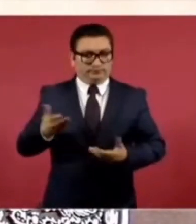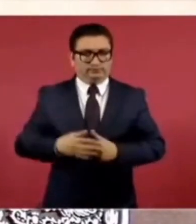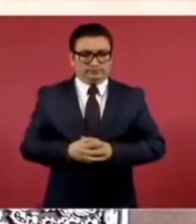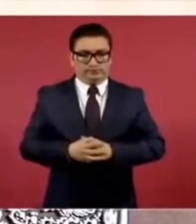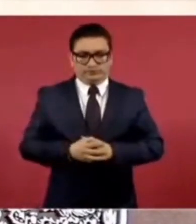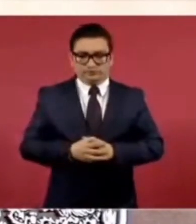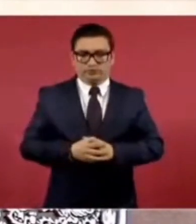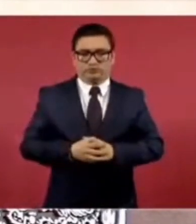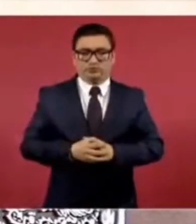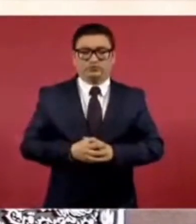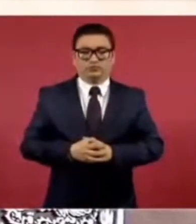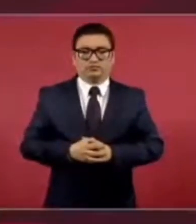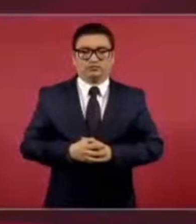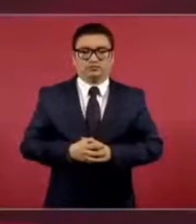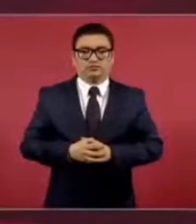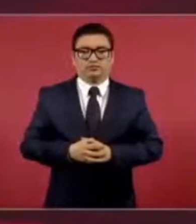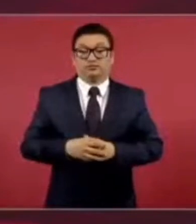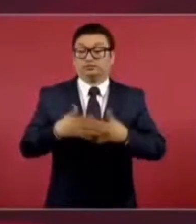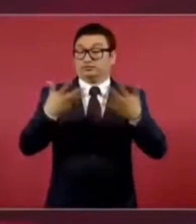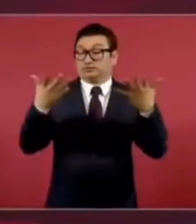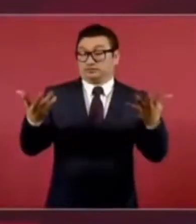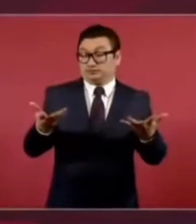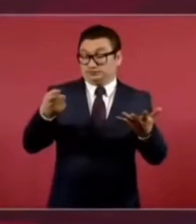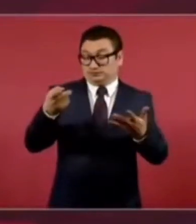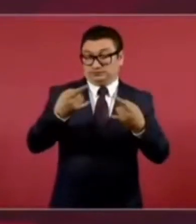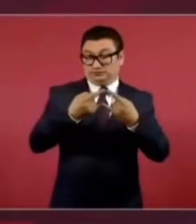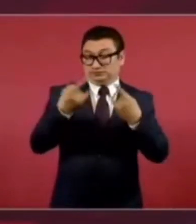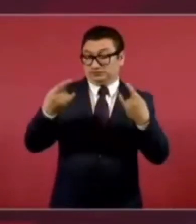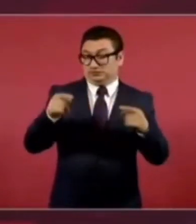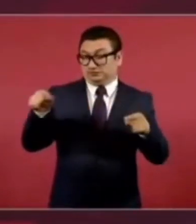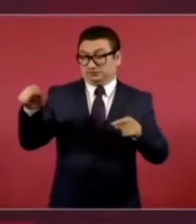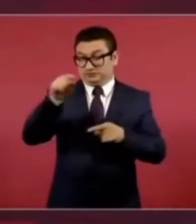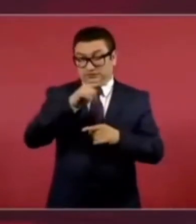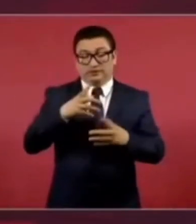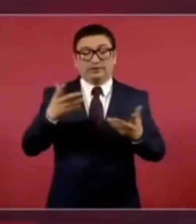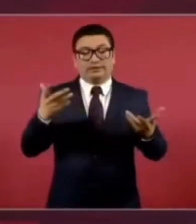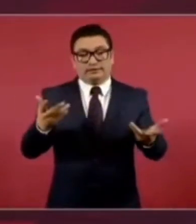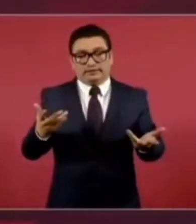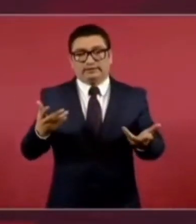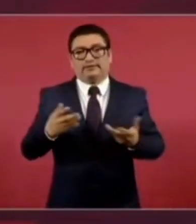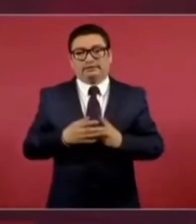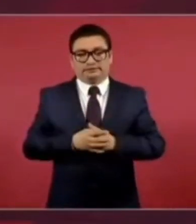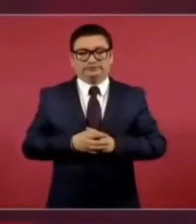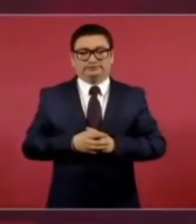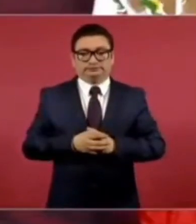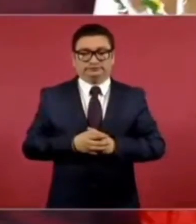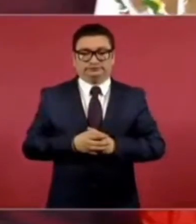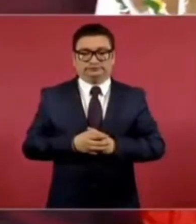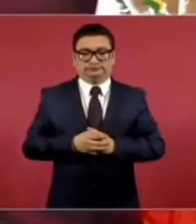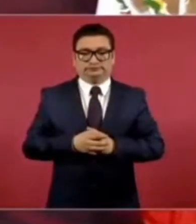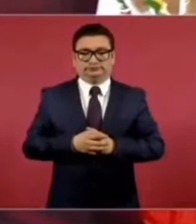No, por eso, pues hay que